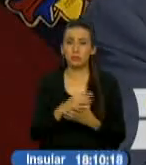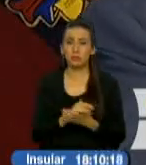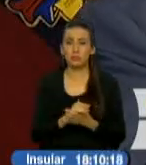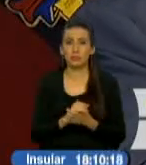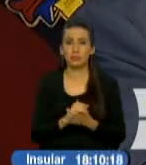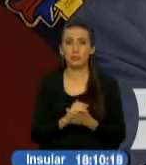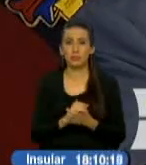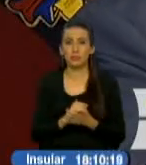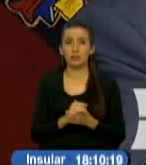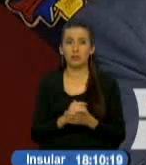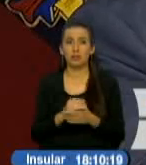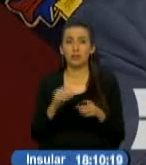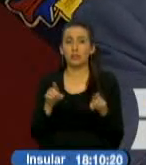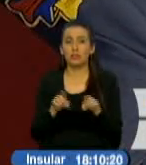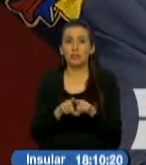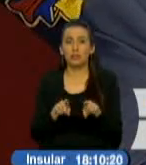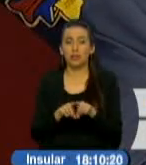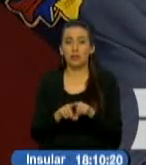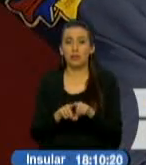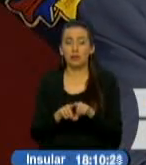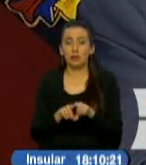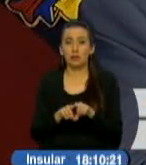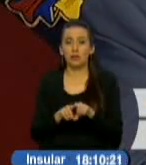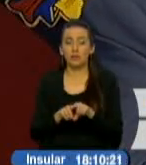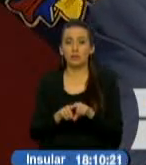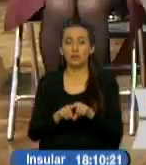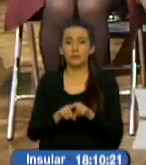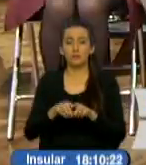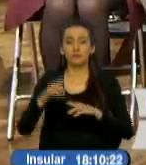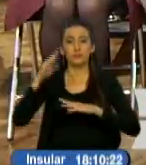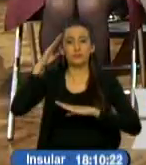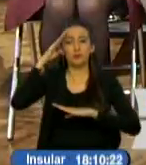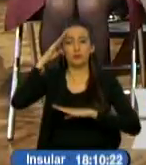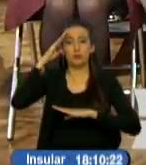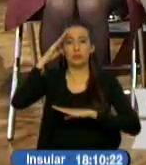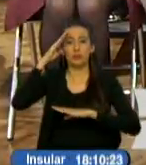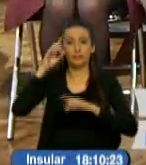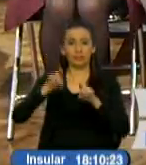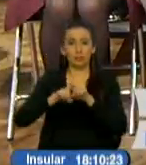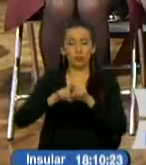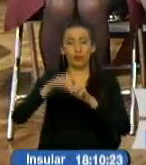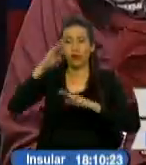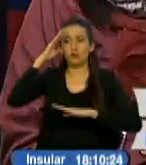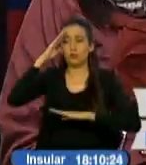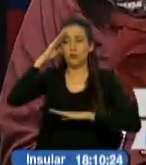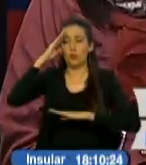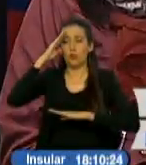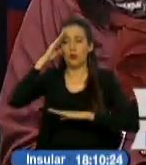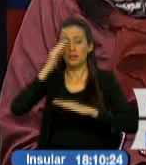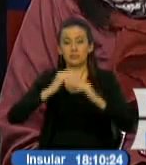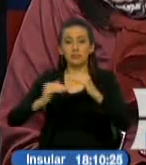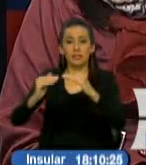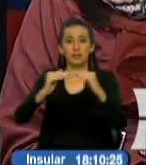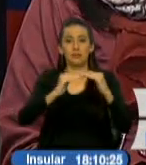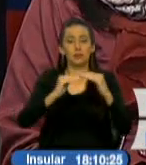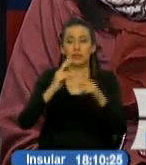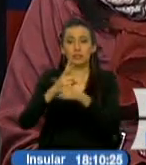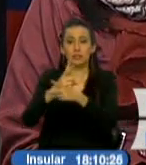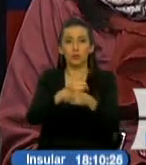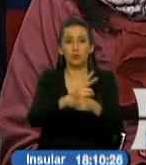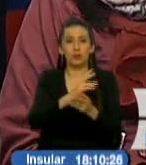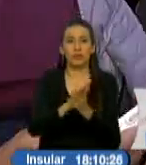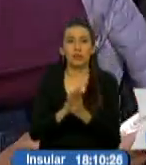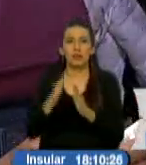como guardianes de la democracia en nuestro territorio. Alcaldes de los cantones de la provincia de Pichincha también se suman al llamado a la paz y la